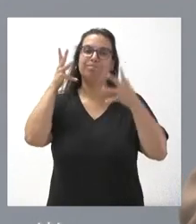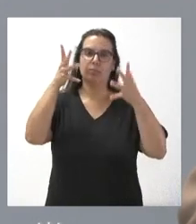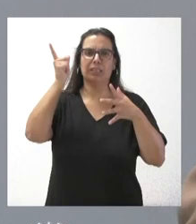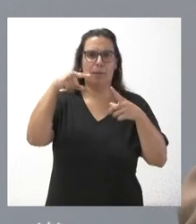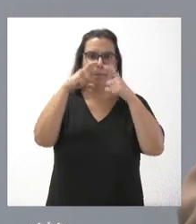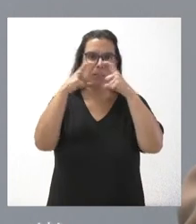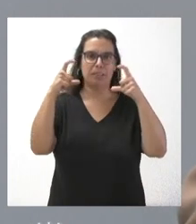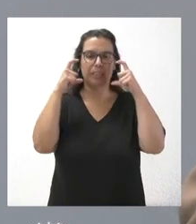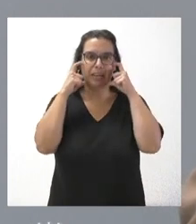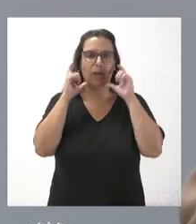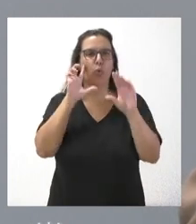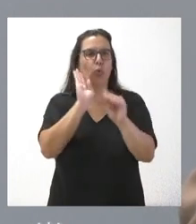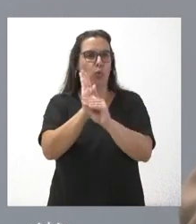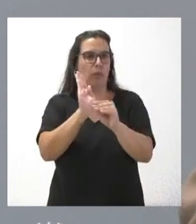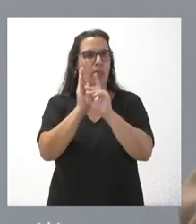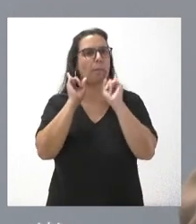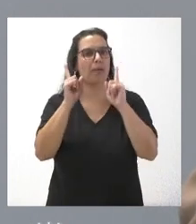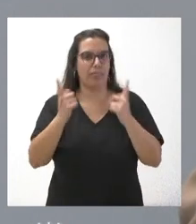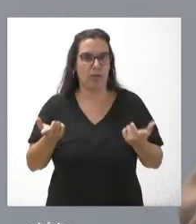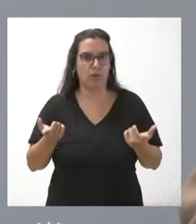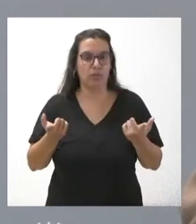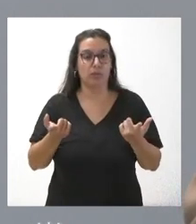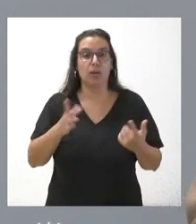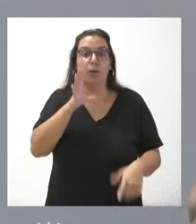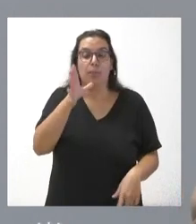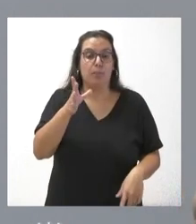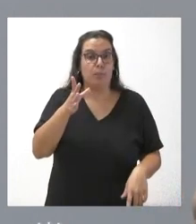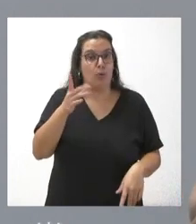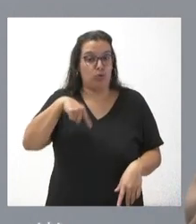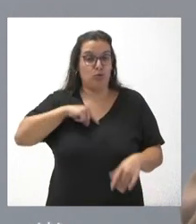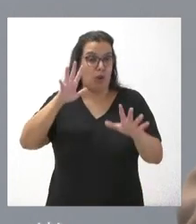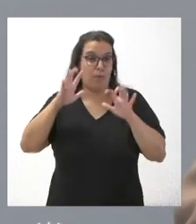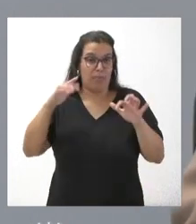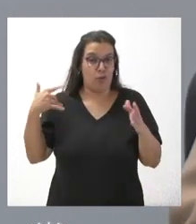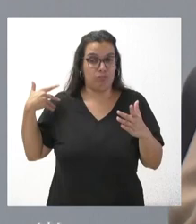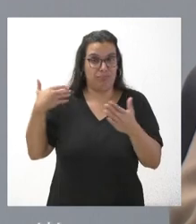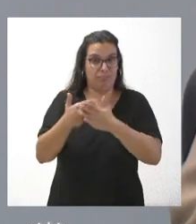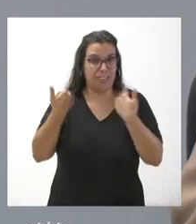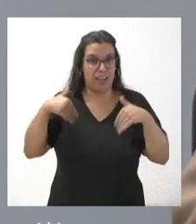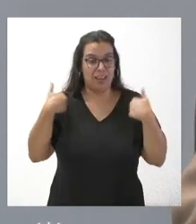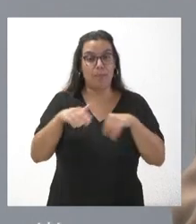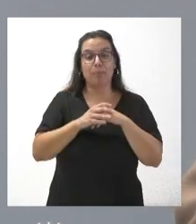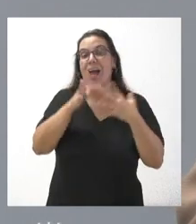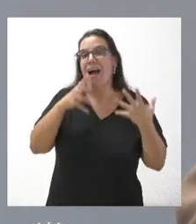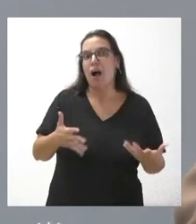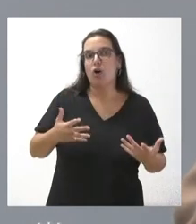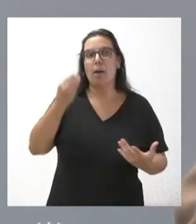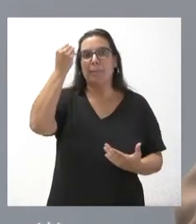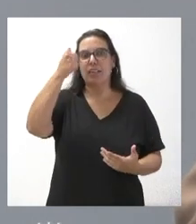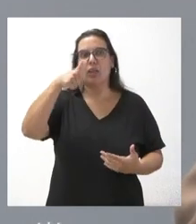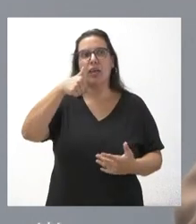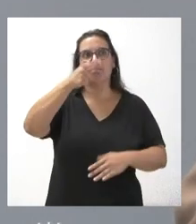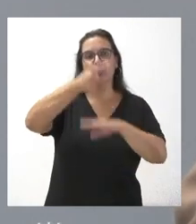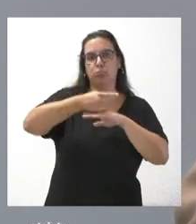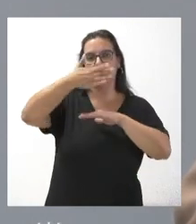uso de las medidas preventivas que conocemos porque hemos aprendido durante todo este periodo. A día de hoy no tenemos previsto establecer